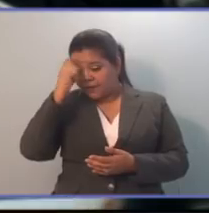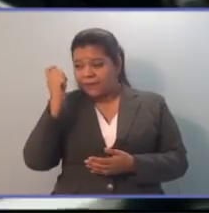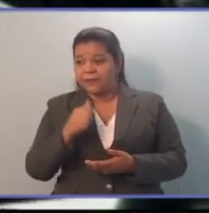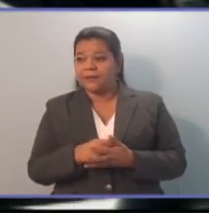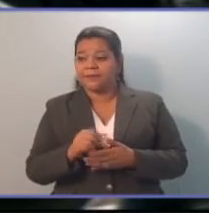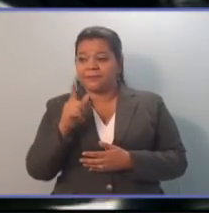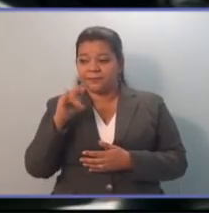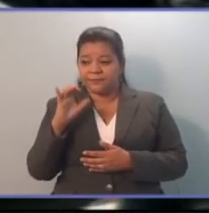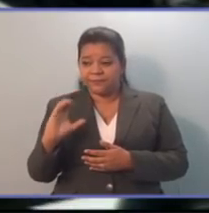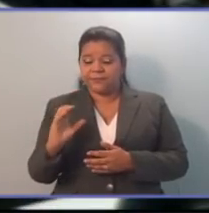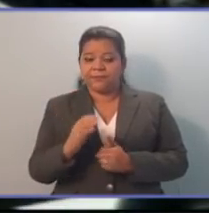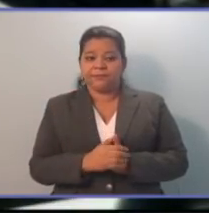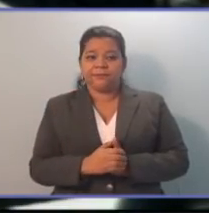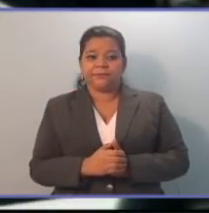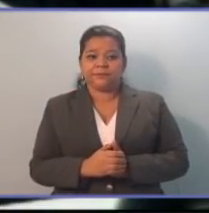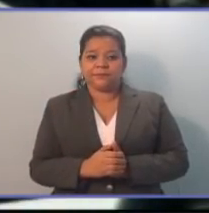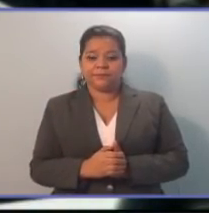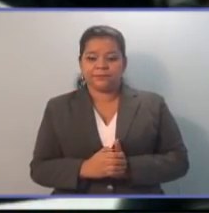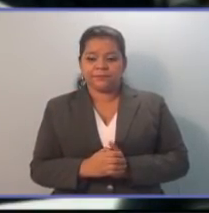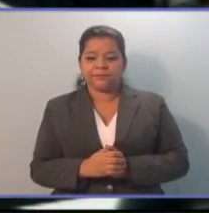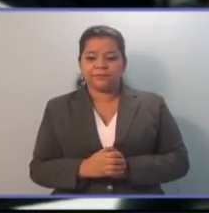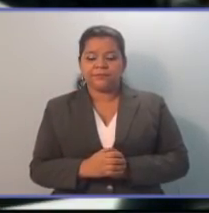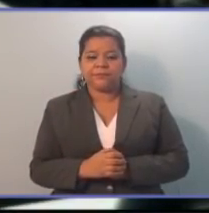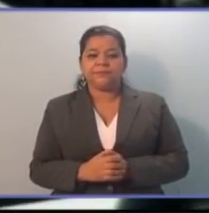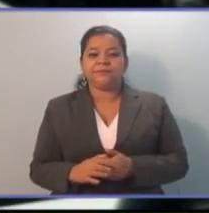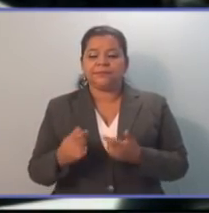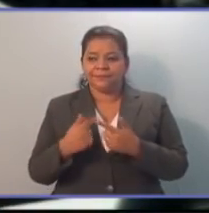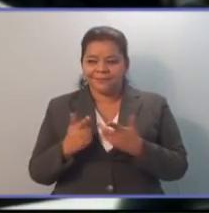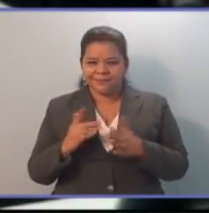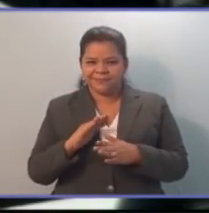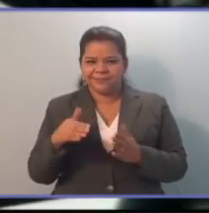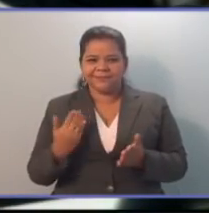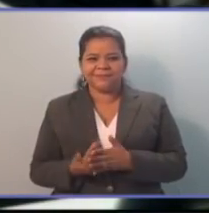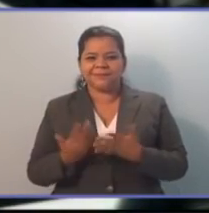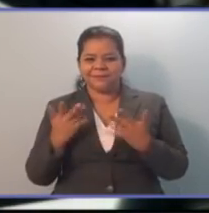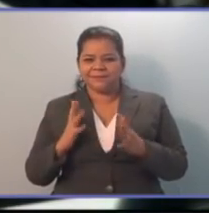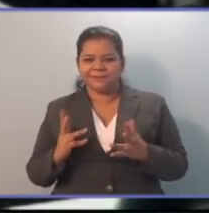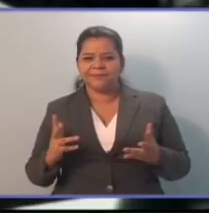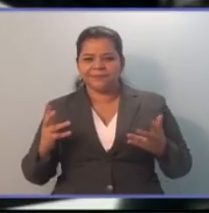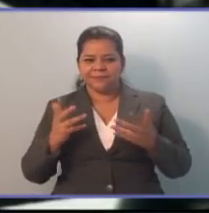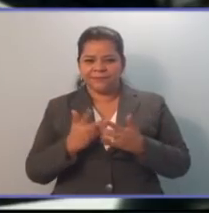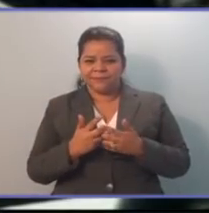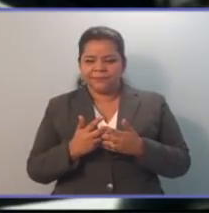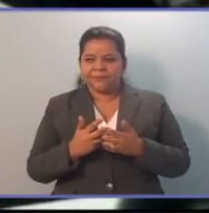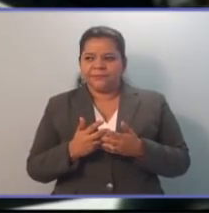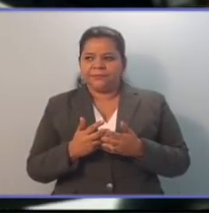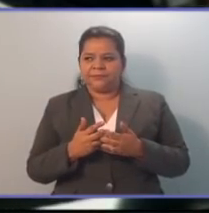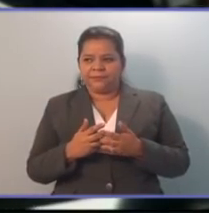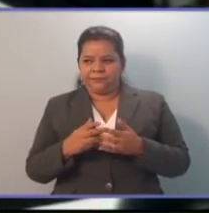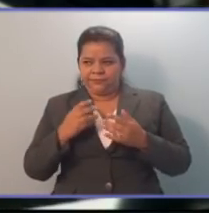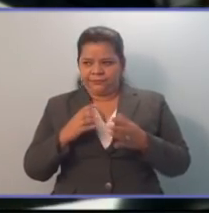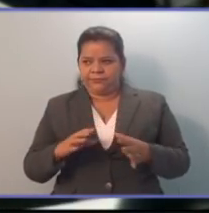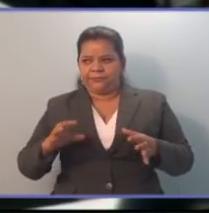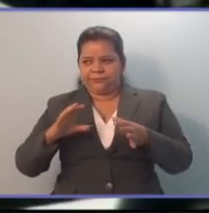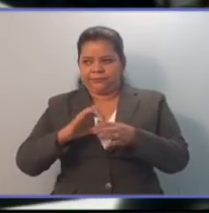licenciada, ahí se encuentran contemplados algunos ejes prioritarios.